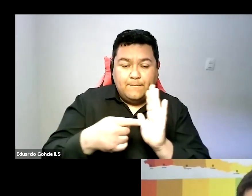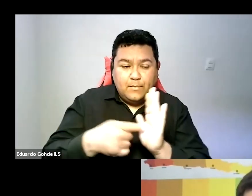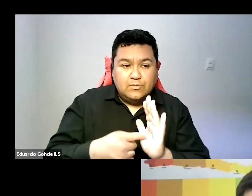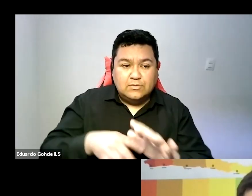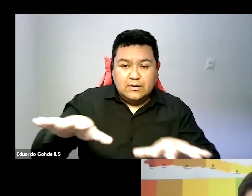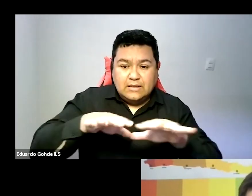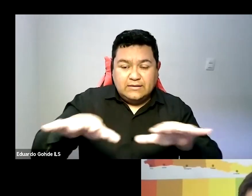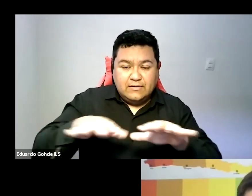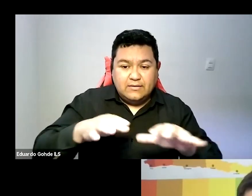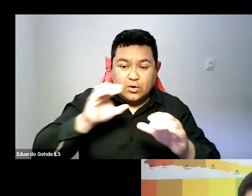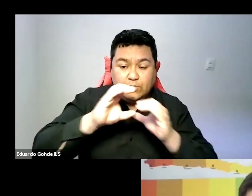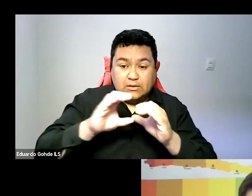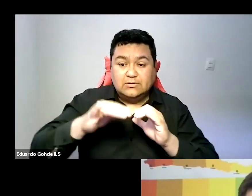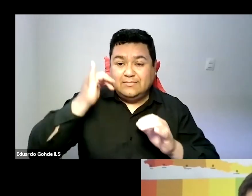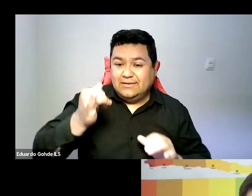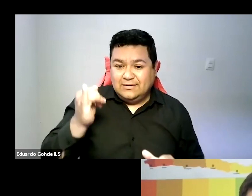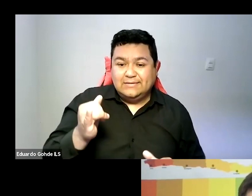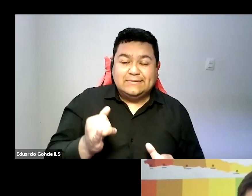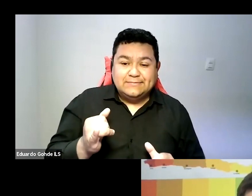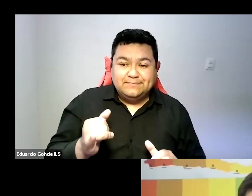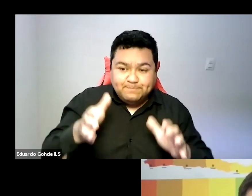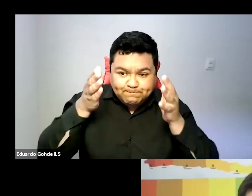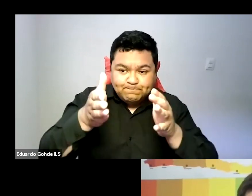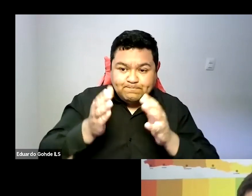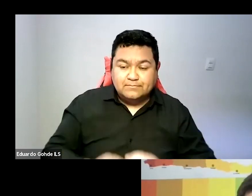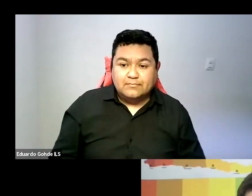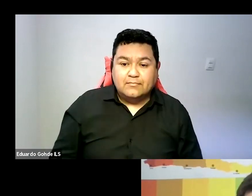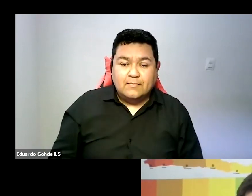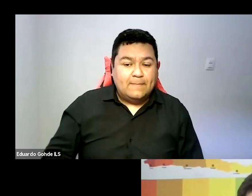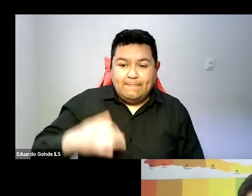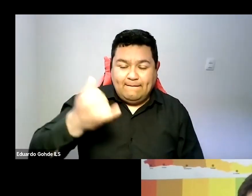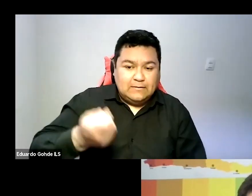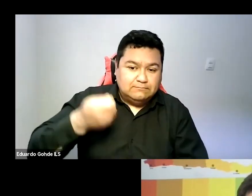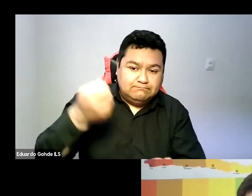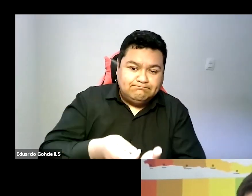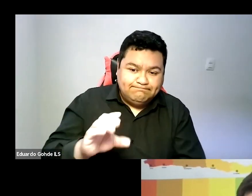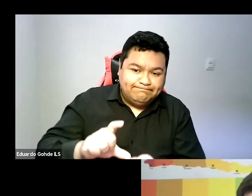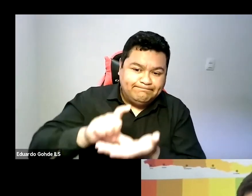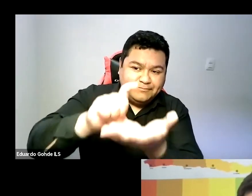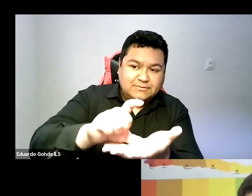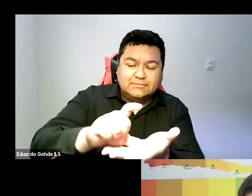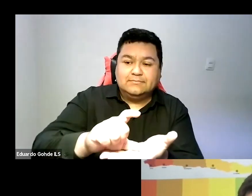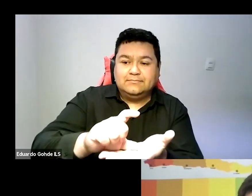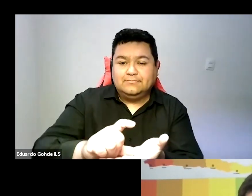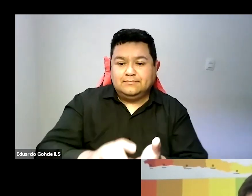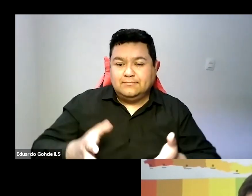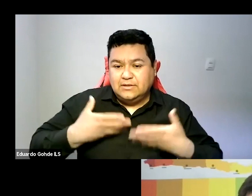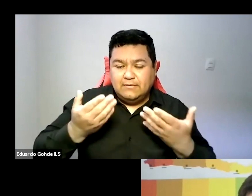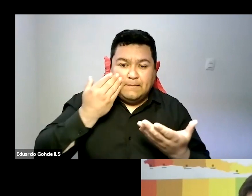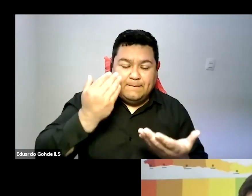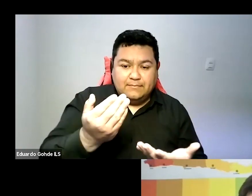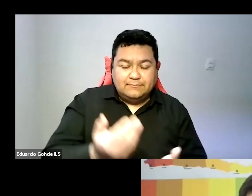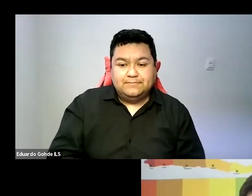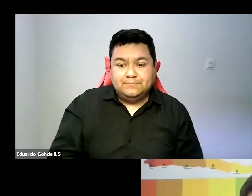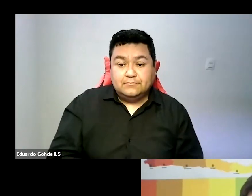de comunicación, pero sí tiene que estar en los informes y debe ser financiado, debe ser incentivado. Imaginemos, y esto